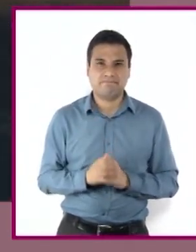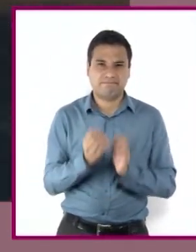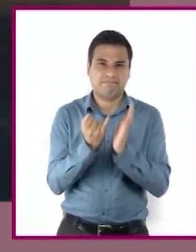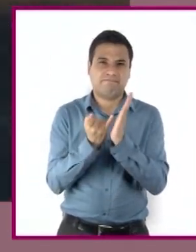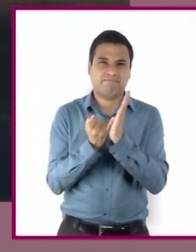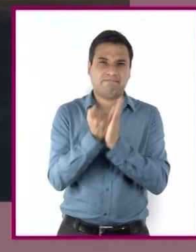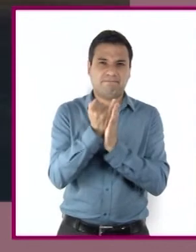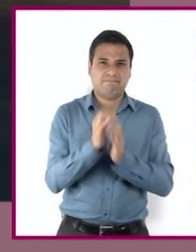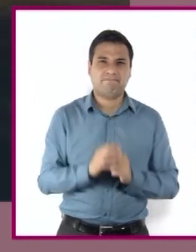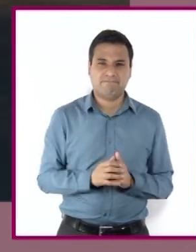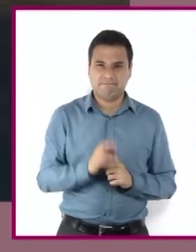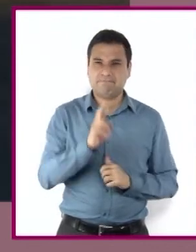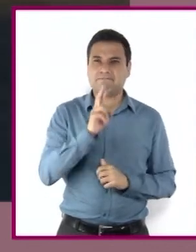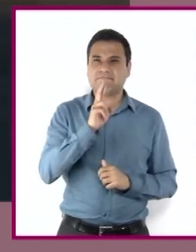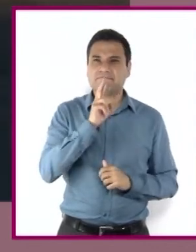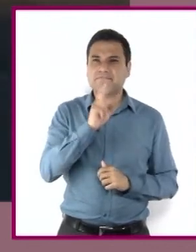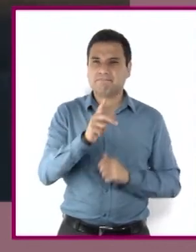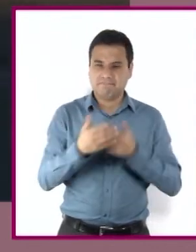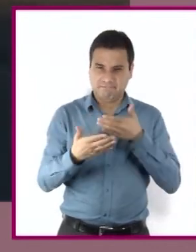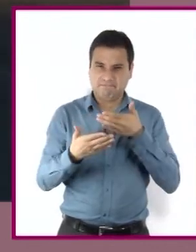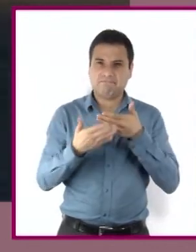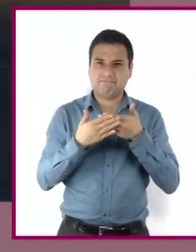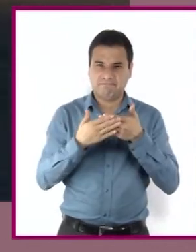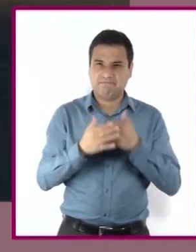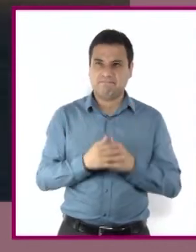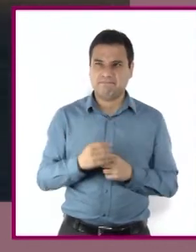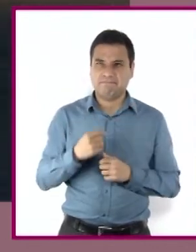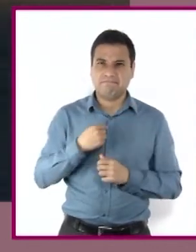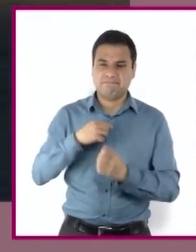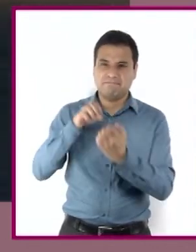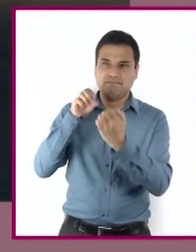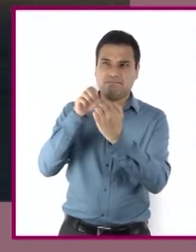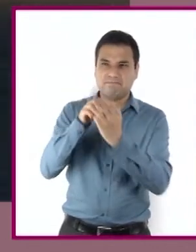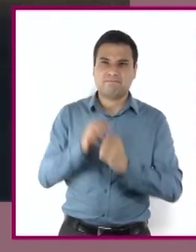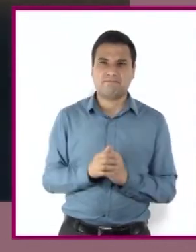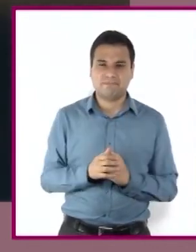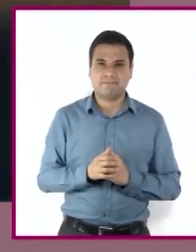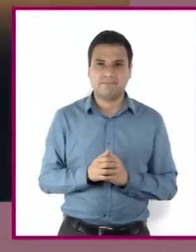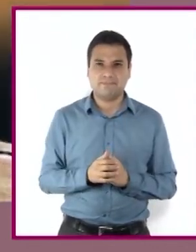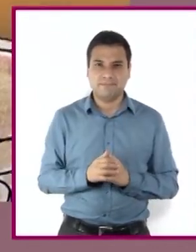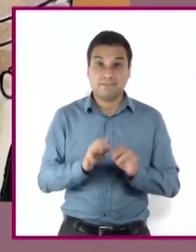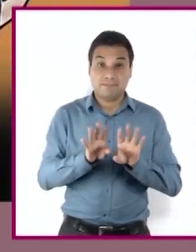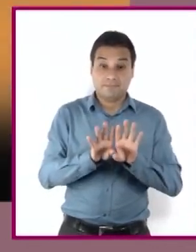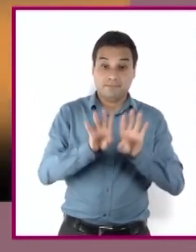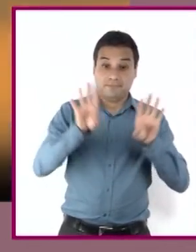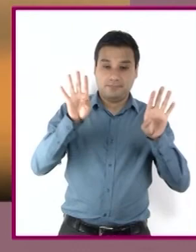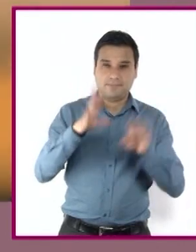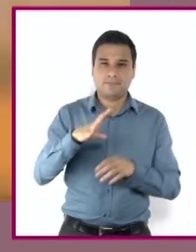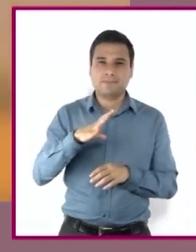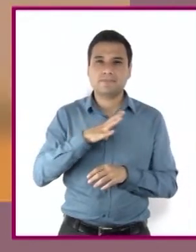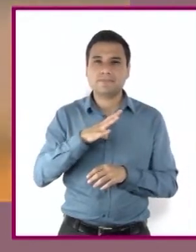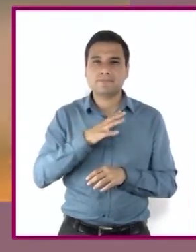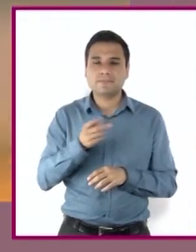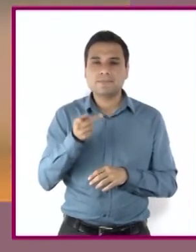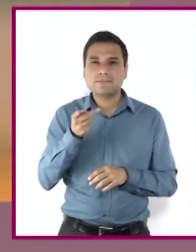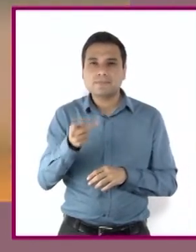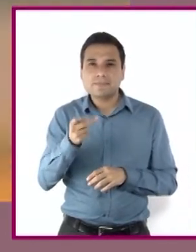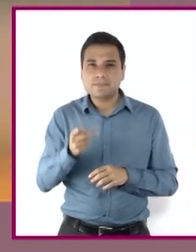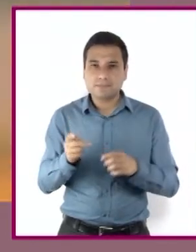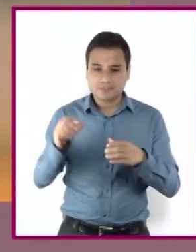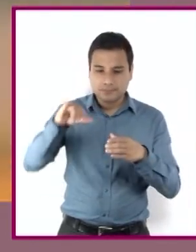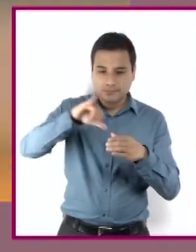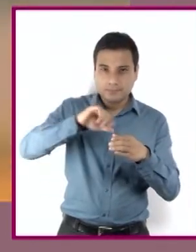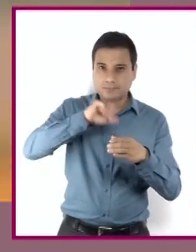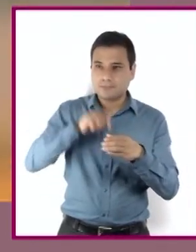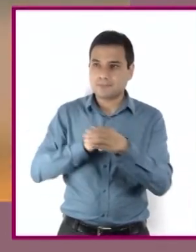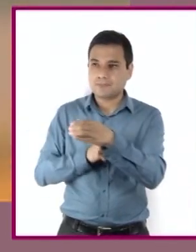ponerle una trampa. Le da de beber un líquido blanco, el cual saca del maguey, llamado pulque. Le